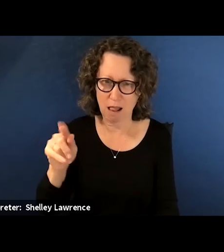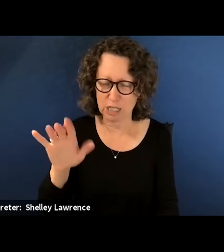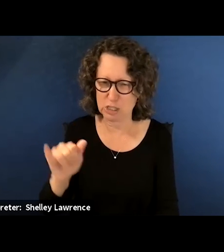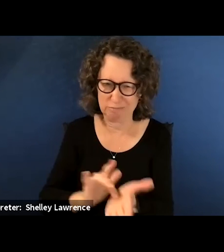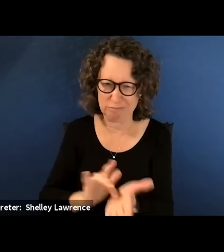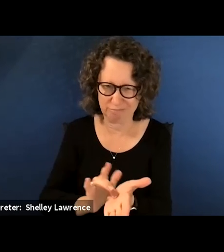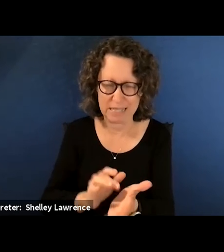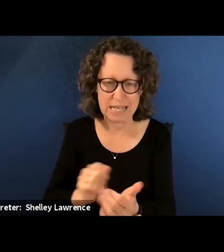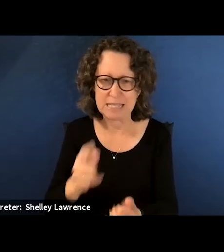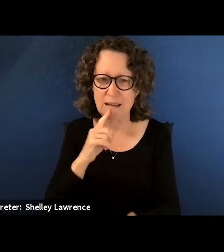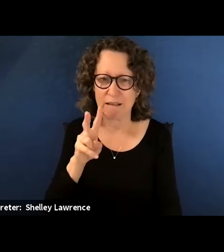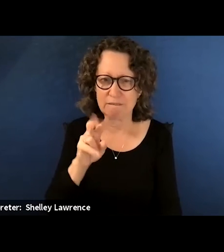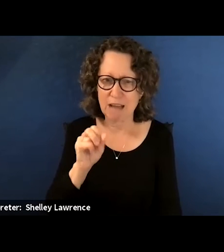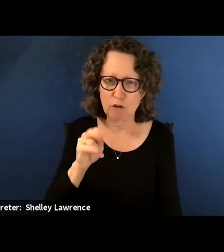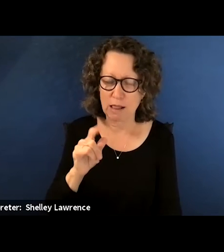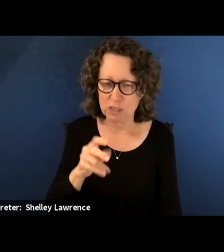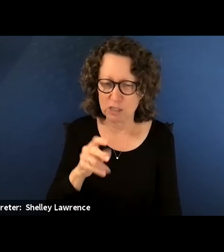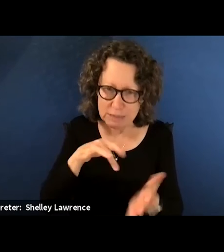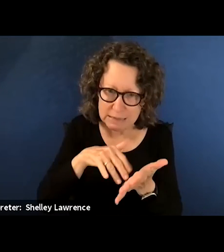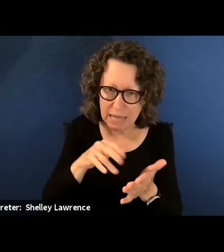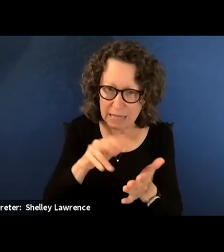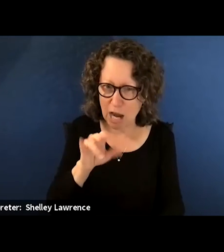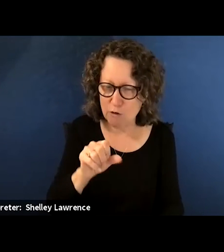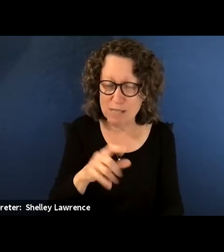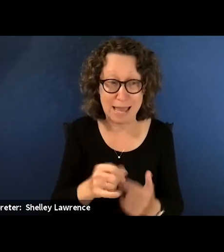Y también